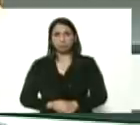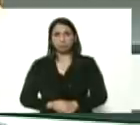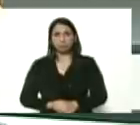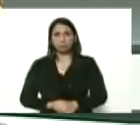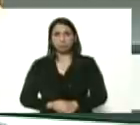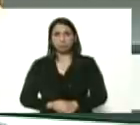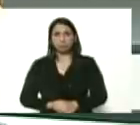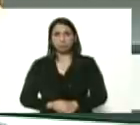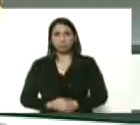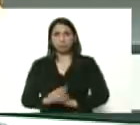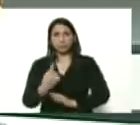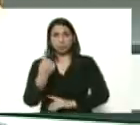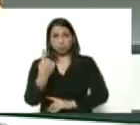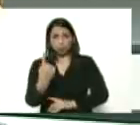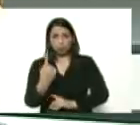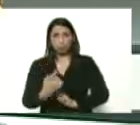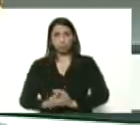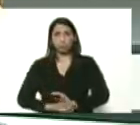un